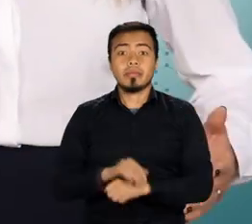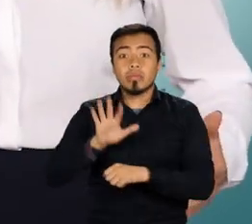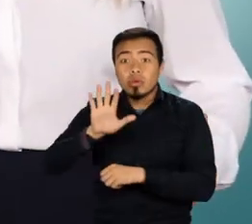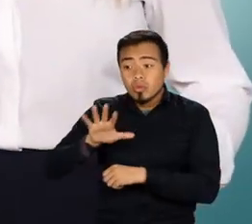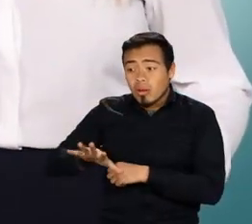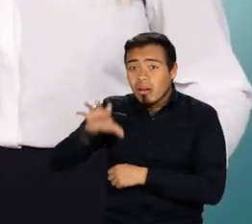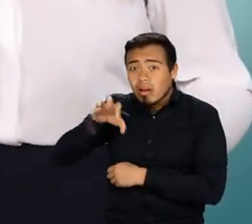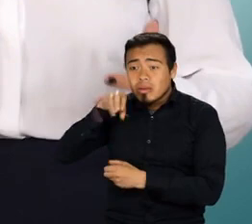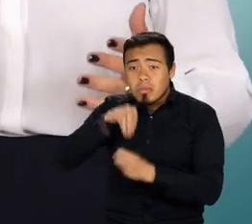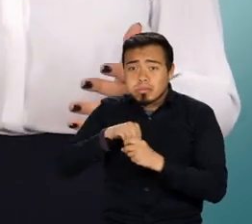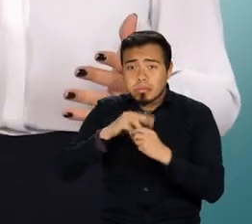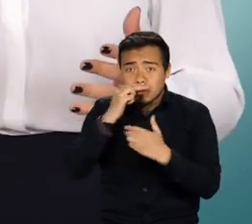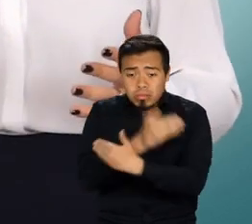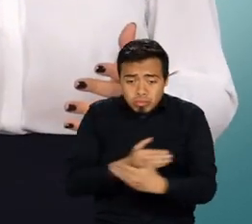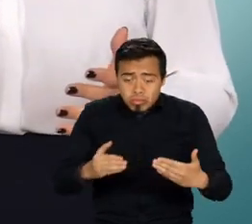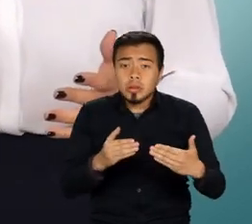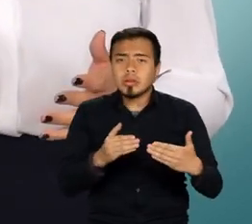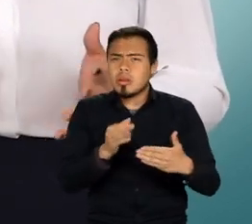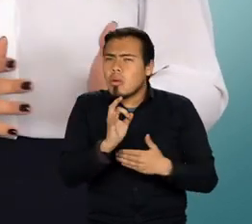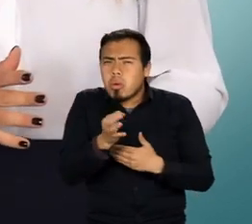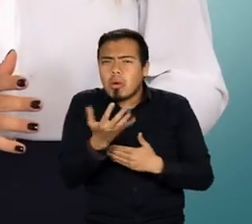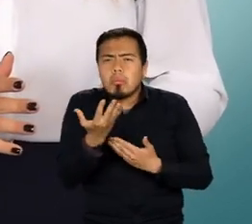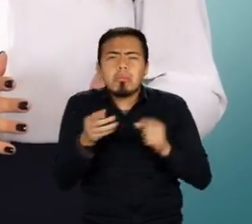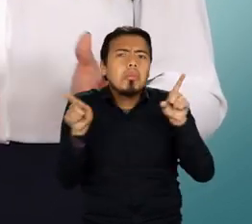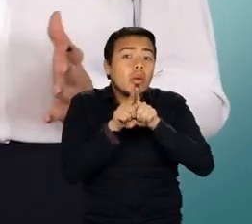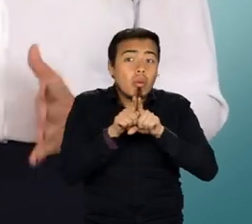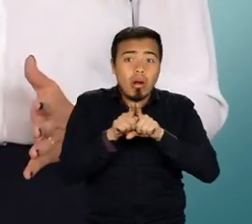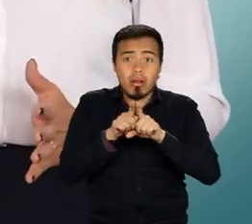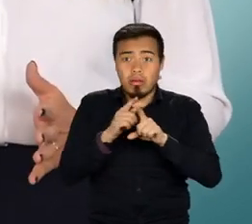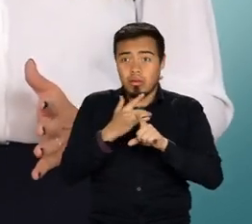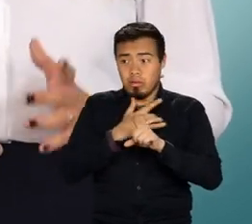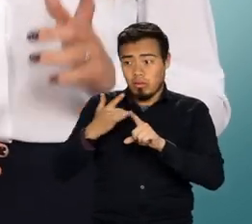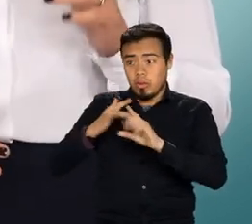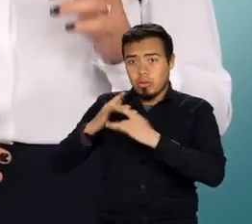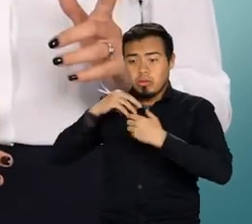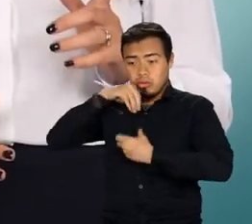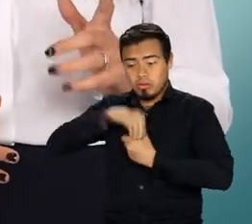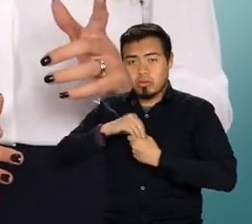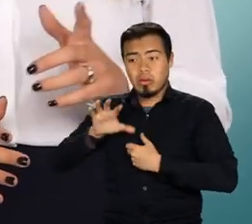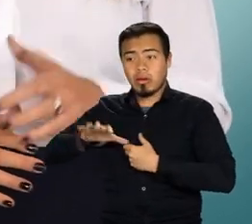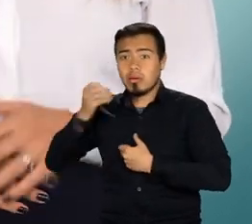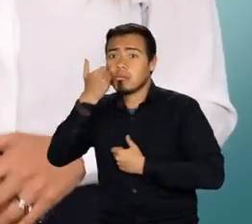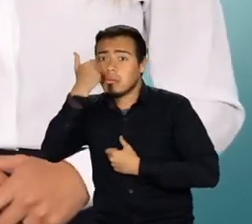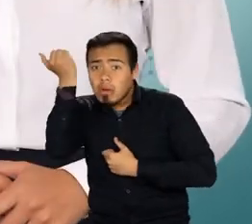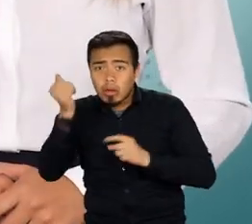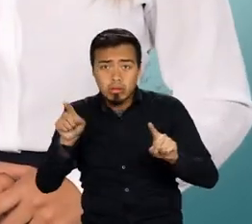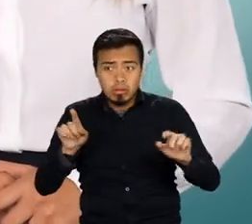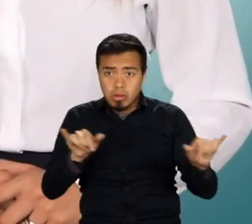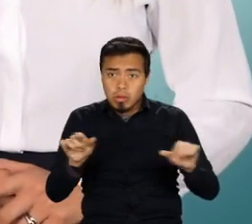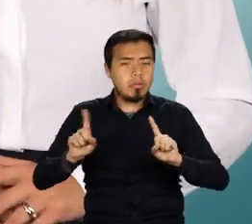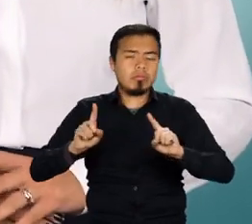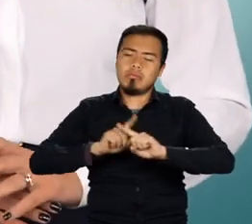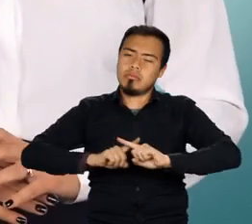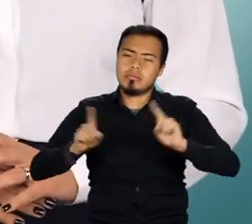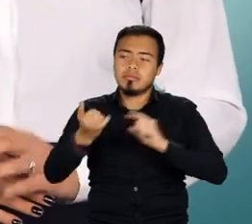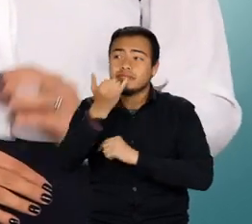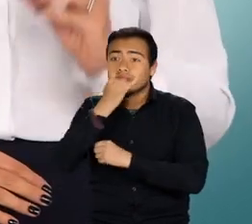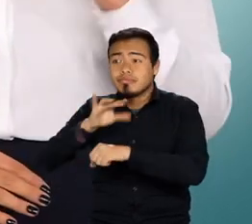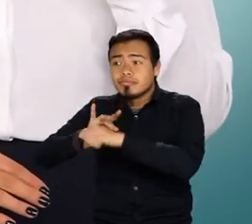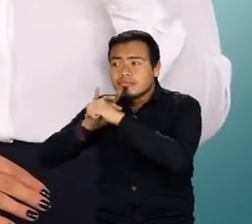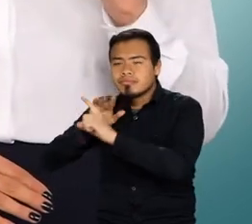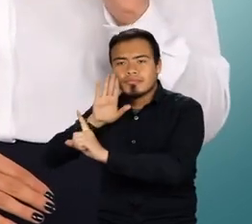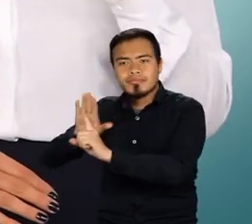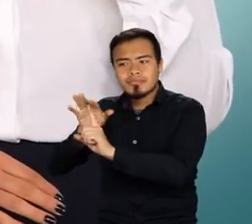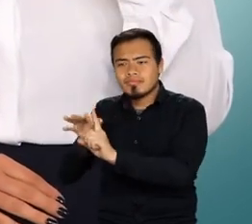Los cánceres en niños no siempre se tratan como los cánceres en adultos. La oncología pediátrica es una especialidad médica que